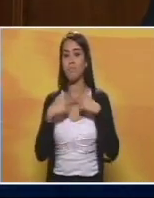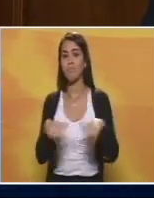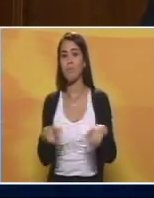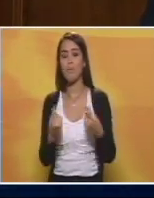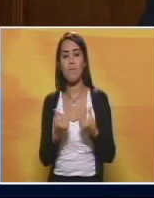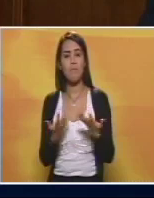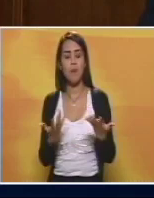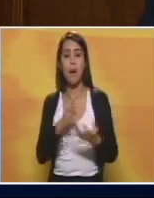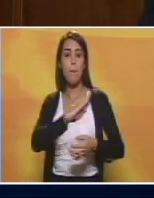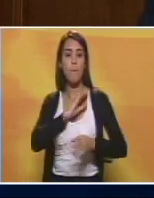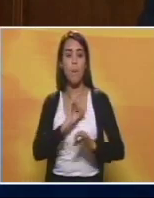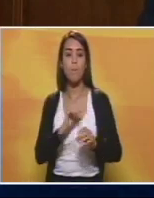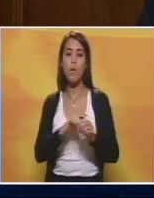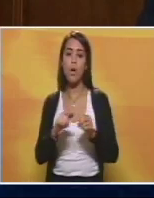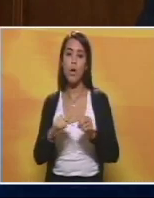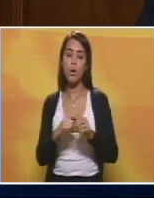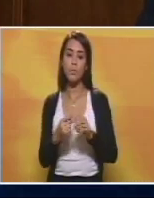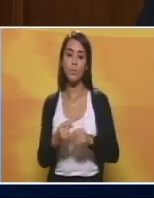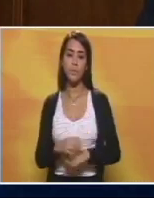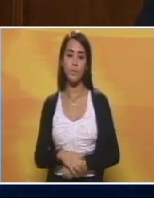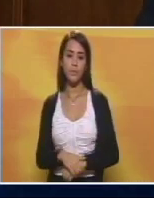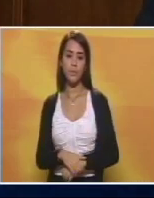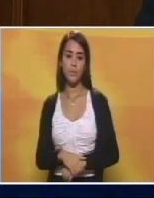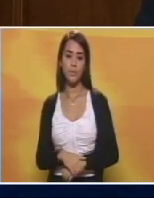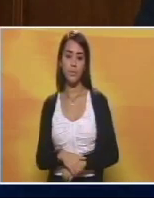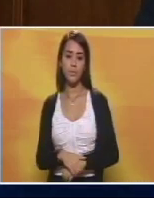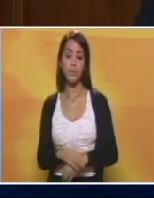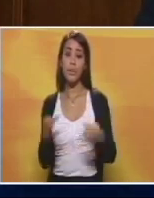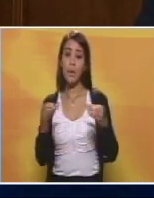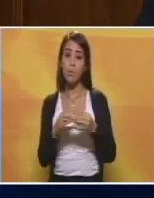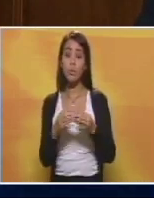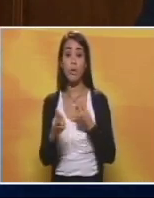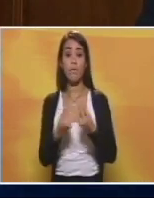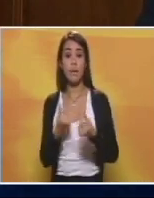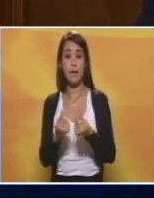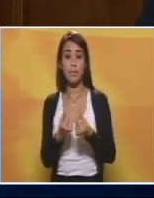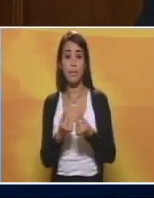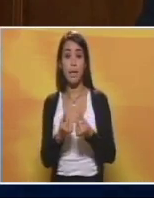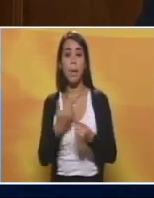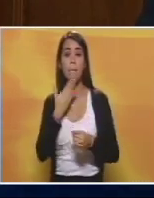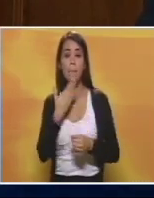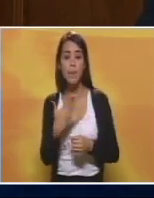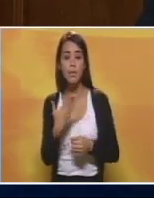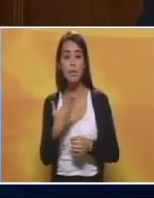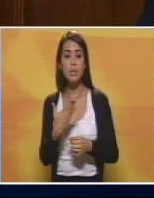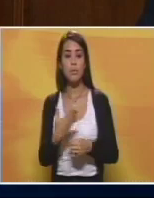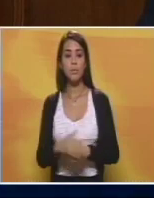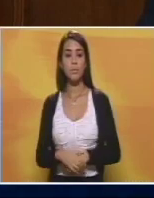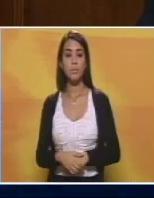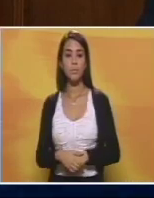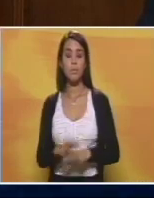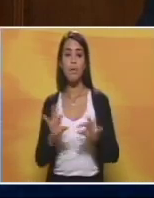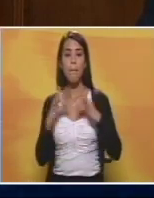del cono monetario vigente desde la comisión de finanzas hemos pedido que se aumente la familia actual pero